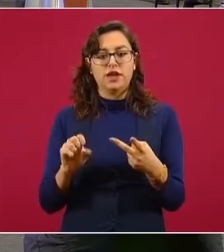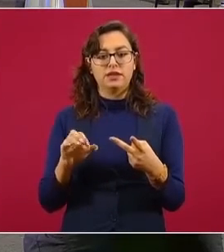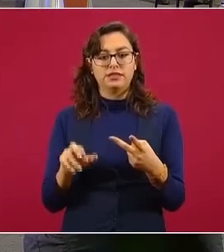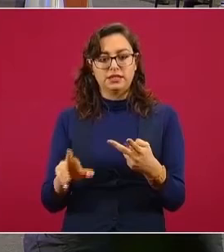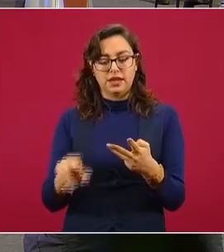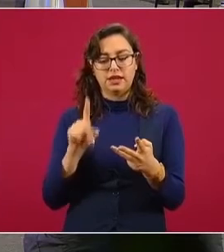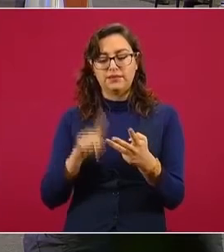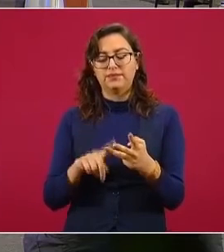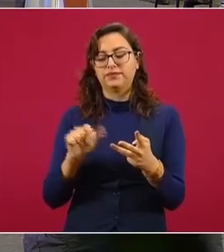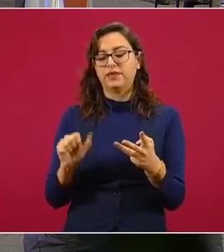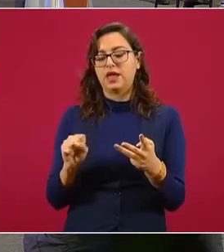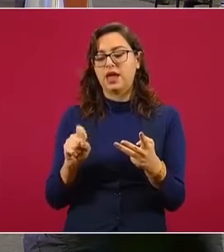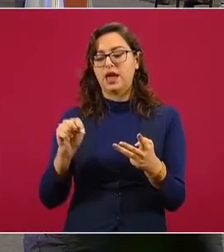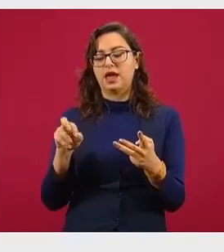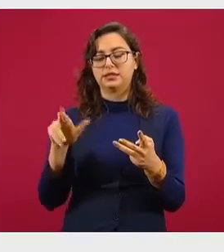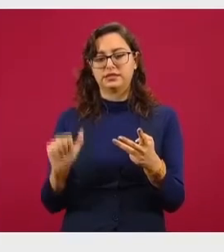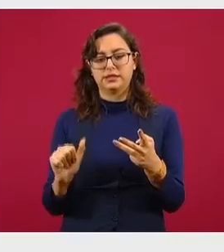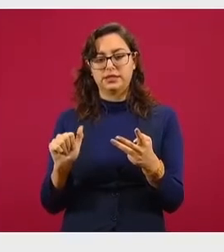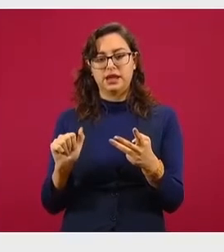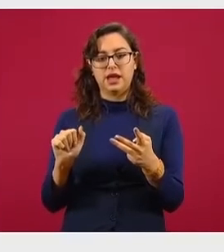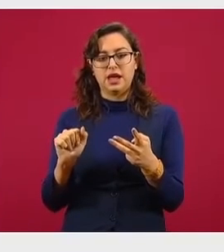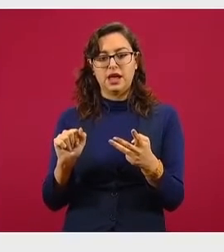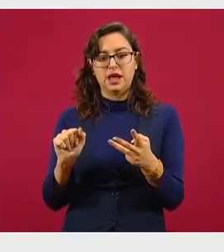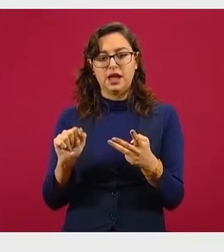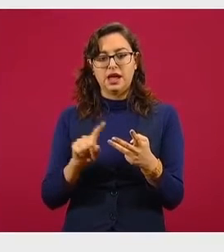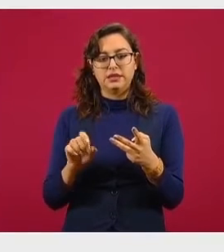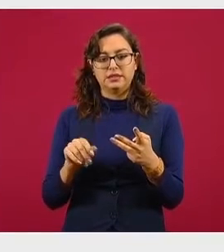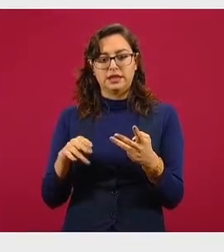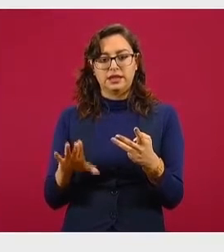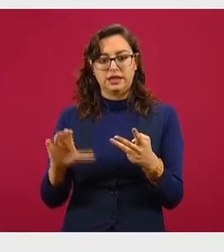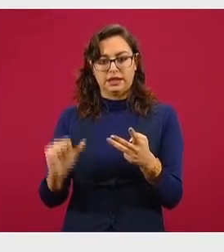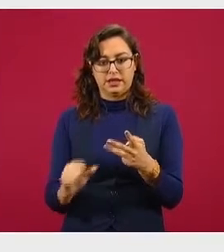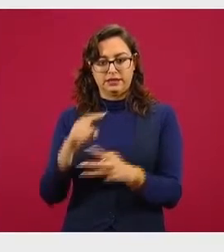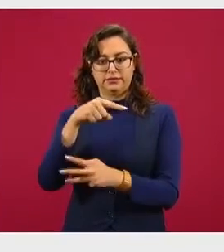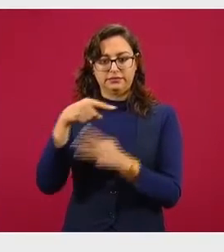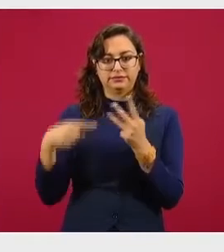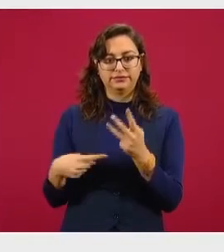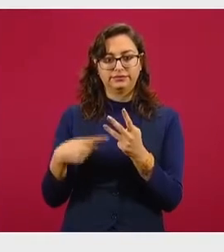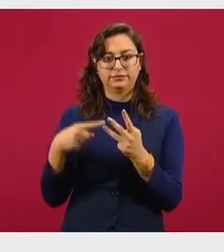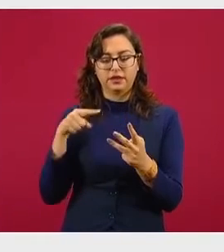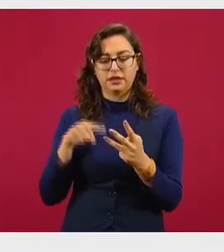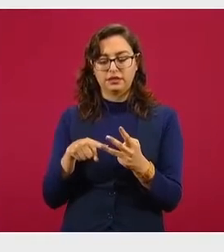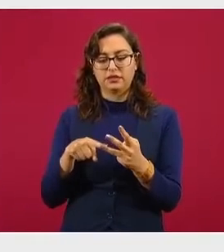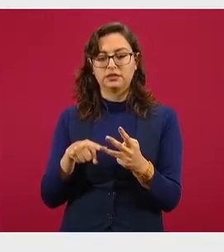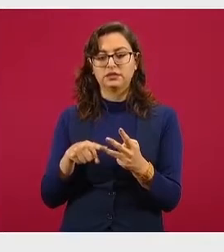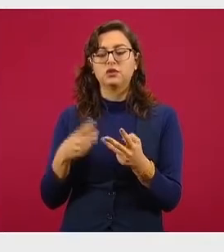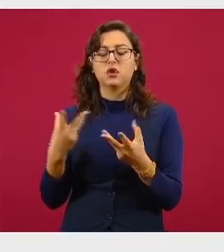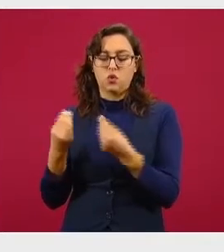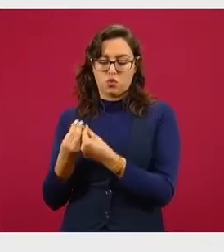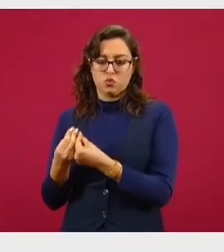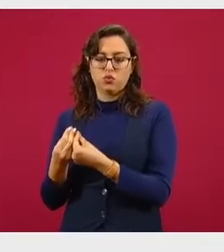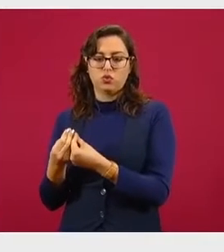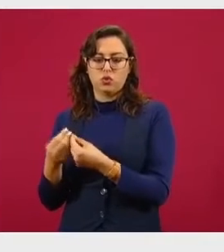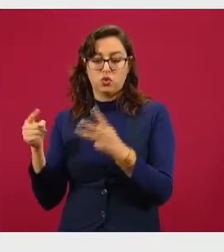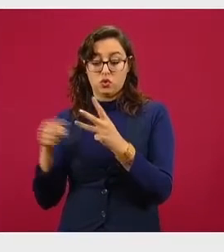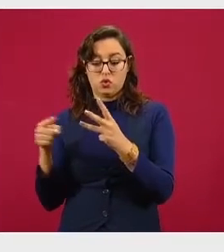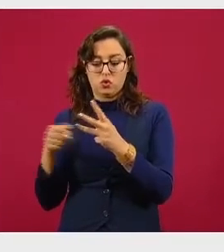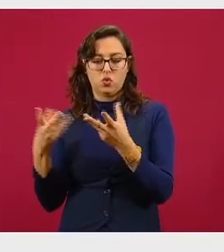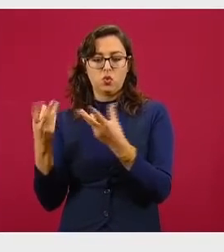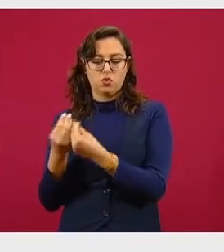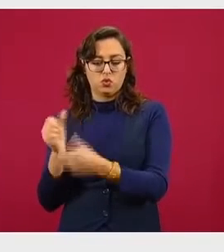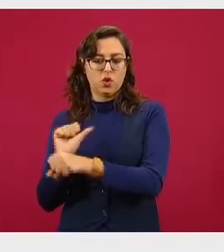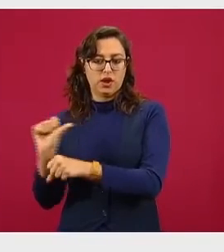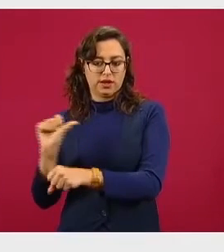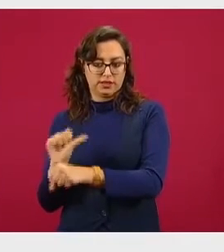tercera, AstraZeneca, que ustedes recordarán, con apoyo de la Fundación Slim, se hizo un convenio con Argentina y está en curso.